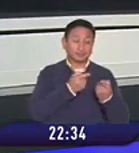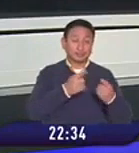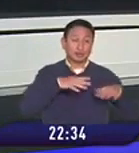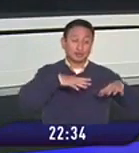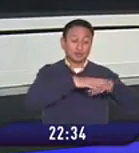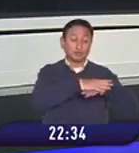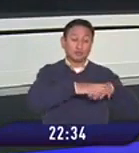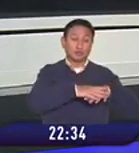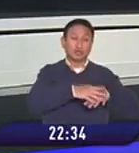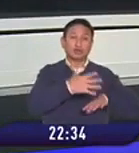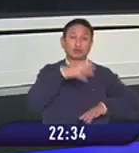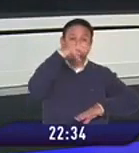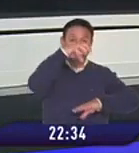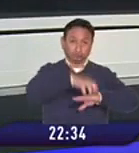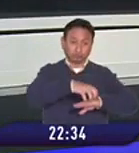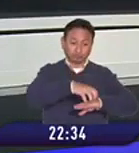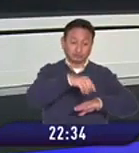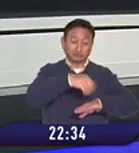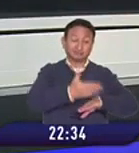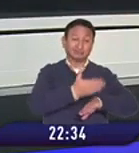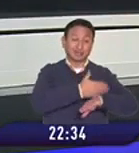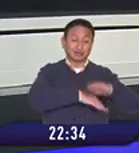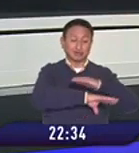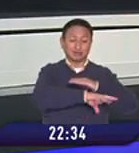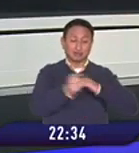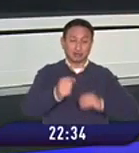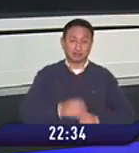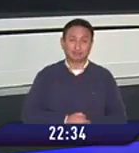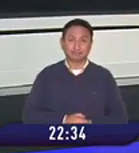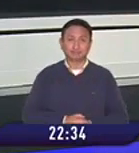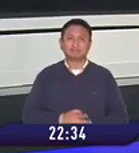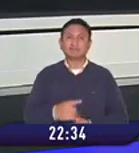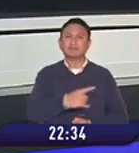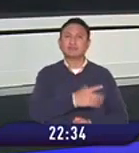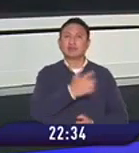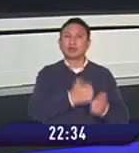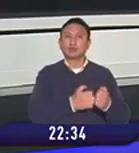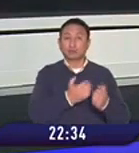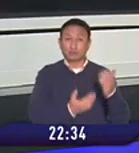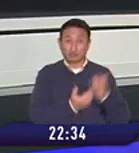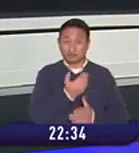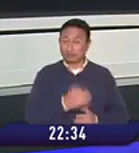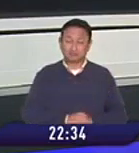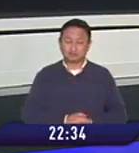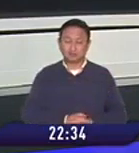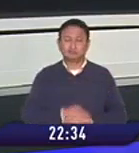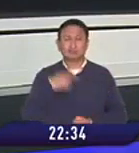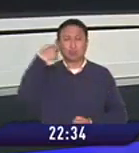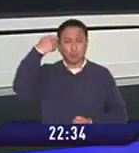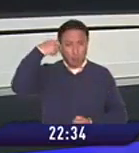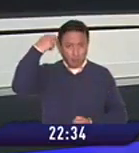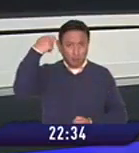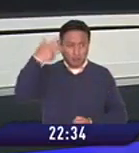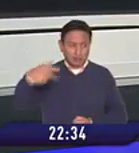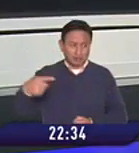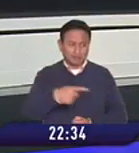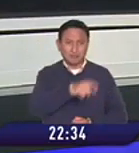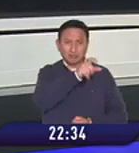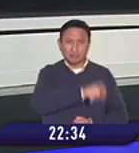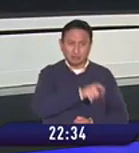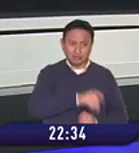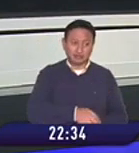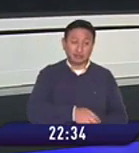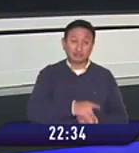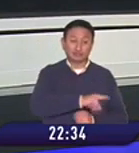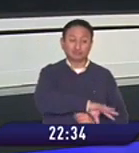sumideros y tapas de alcantarillas que han sido sustraídas. La problemática no es nueva y en videos de seguridad se evidencia